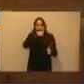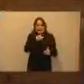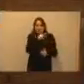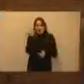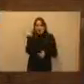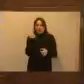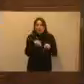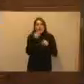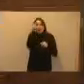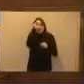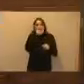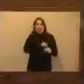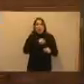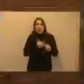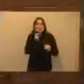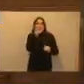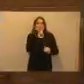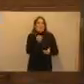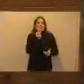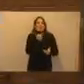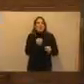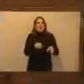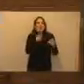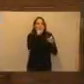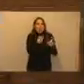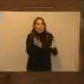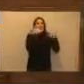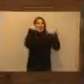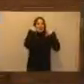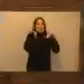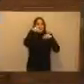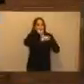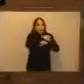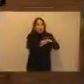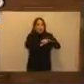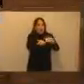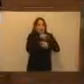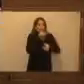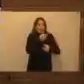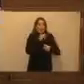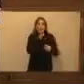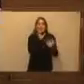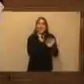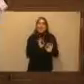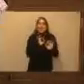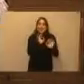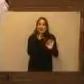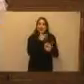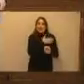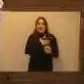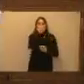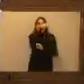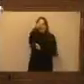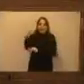concepto ético muy elevado, sino porque habían sido personas responsables en gobiernos socialistas. Ese es el motivo, señalar, acusar